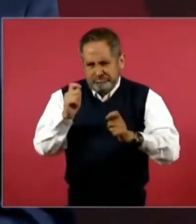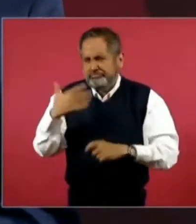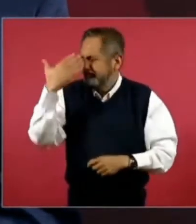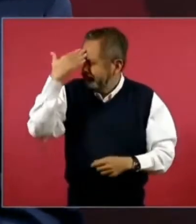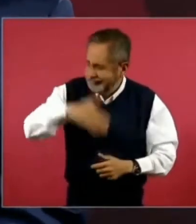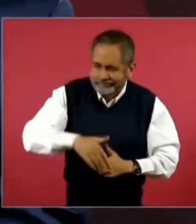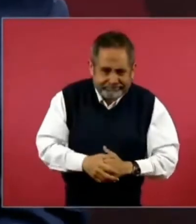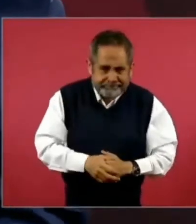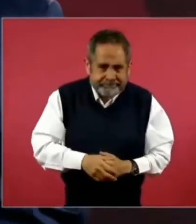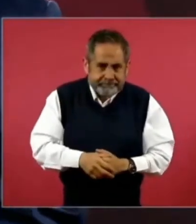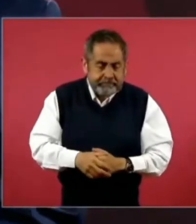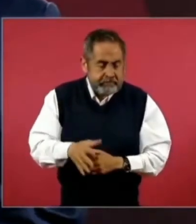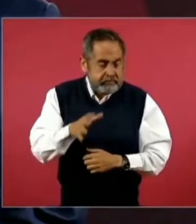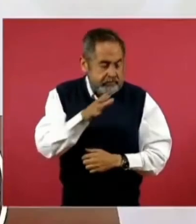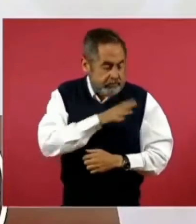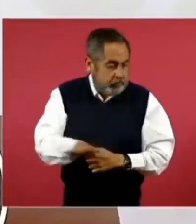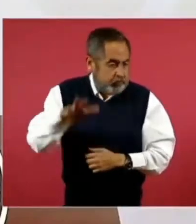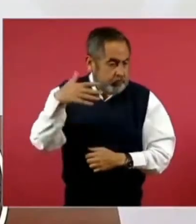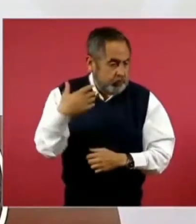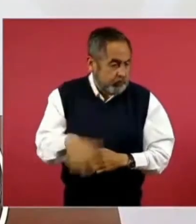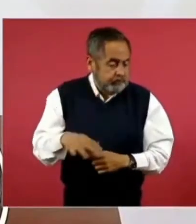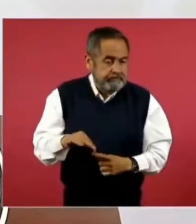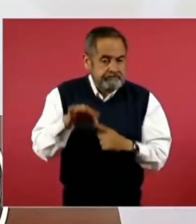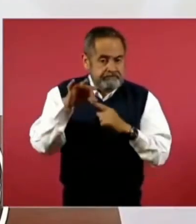Fue realmente algo excepcional. Entonces,